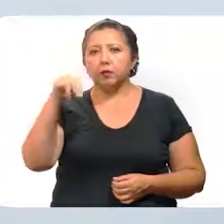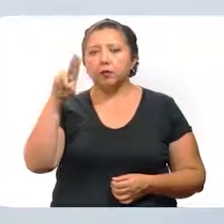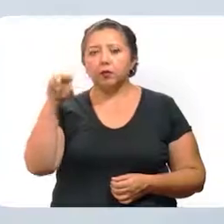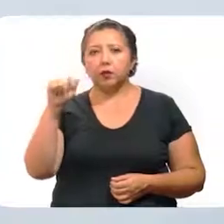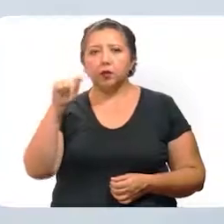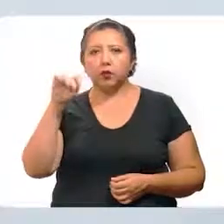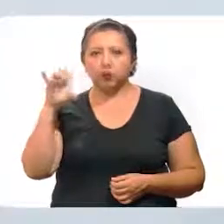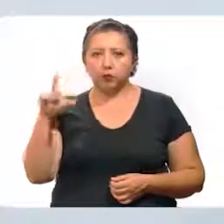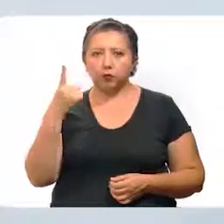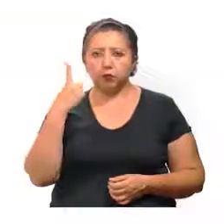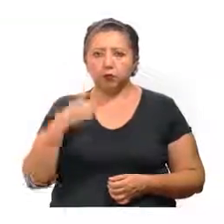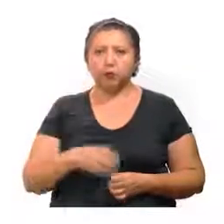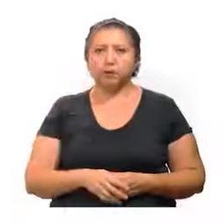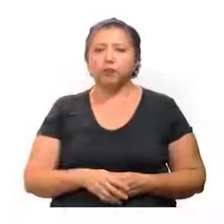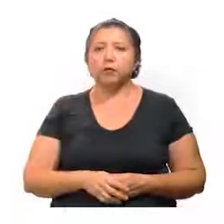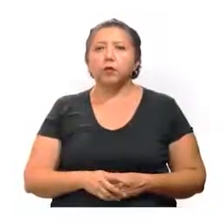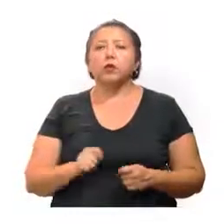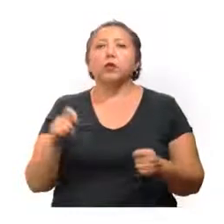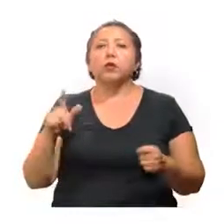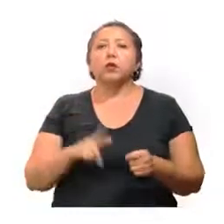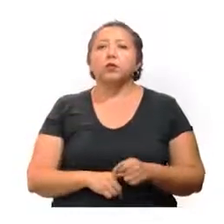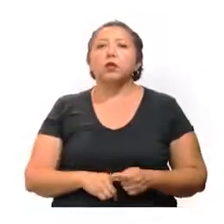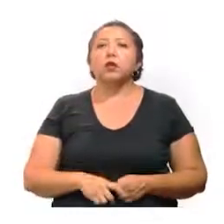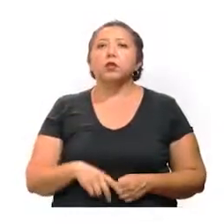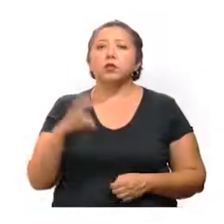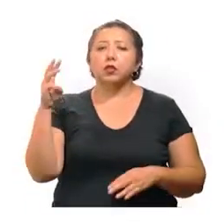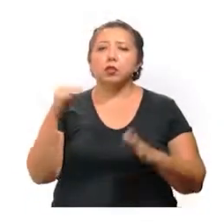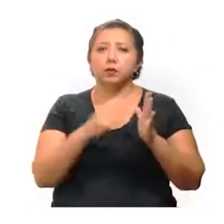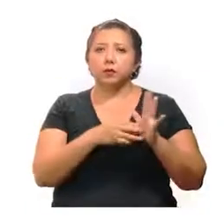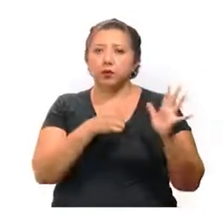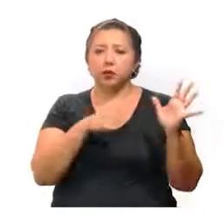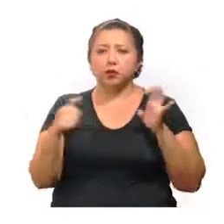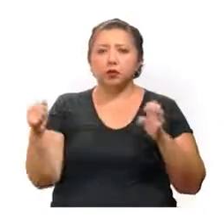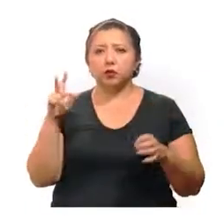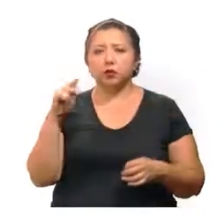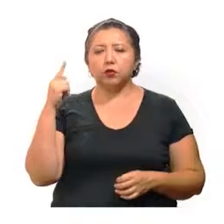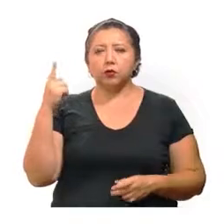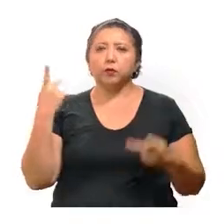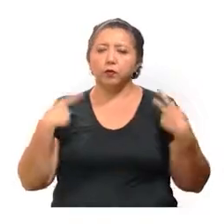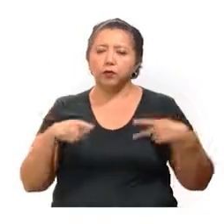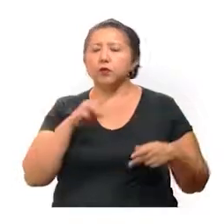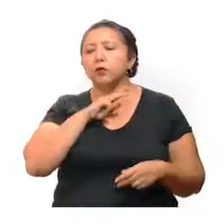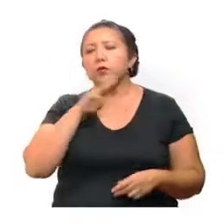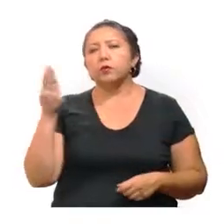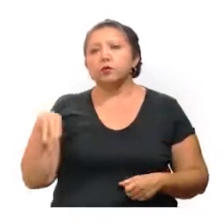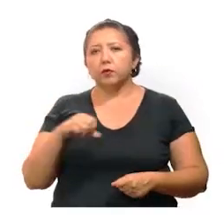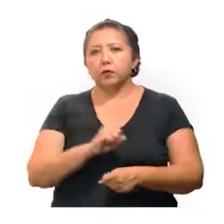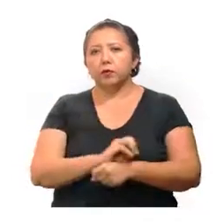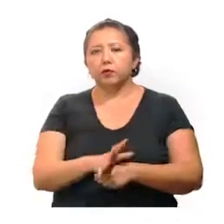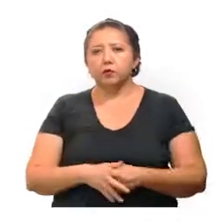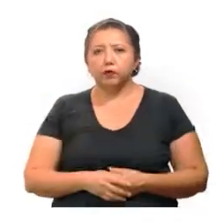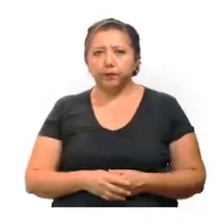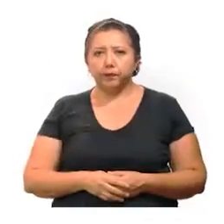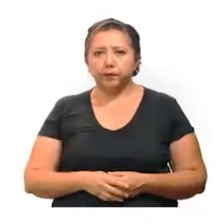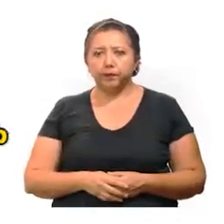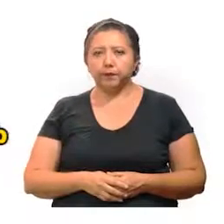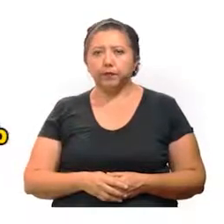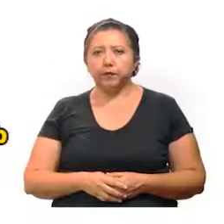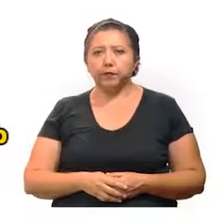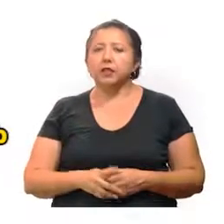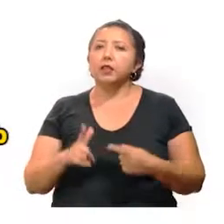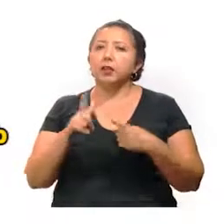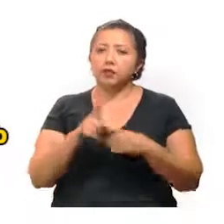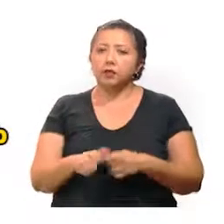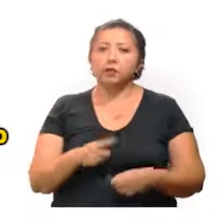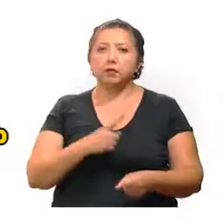Ticul con un caso. En total, son 3.681 las personas fallecidas a causa del coronavirus. De